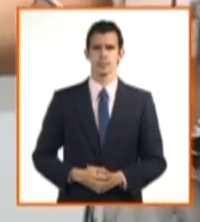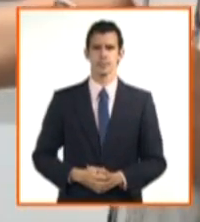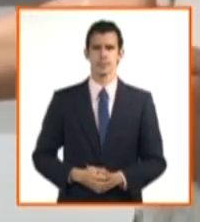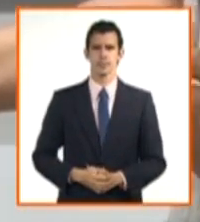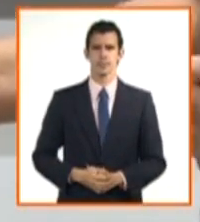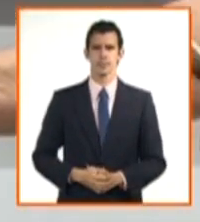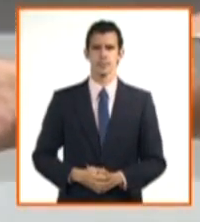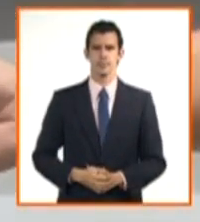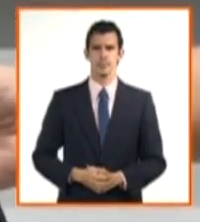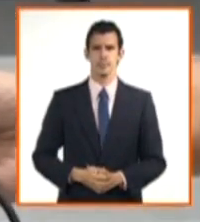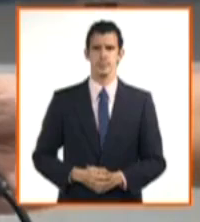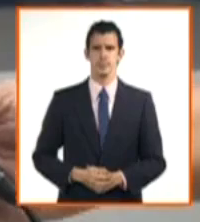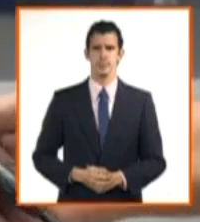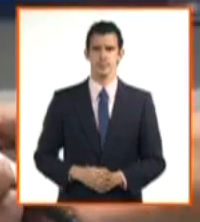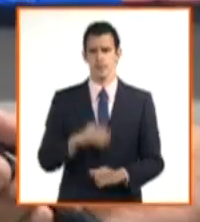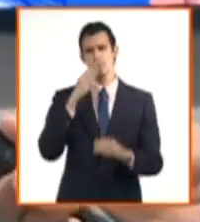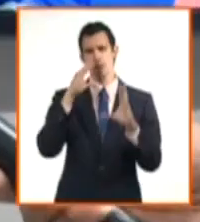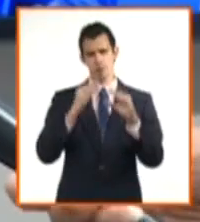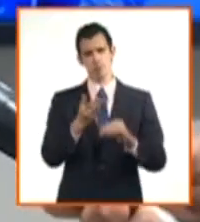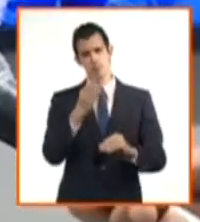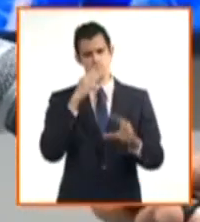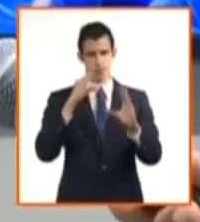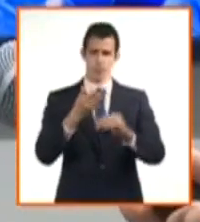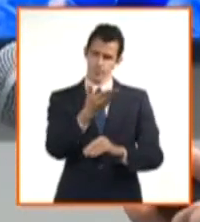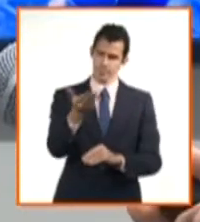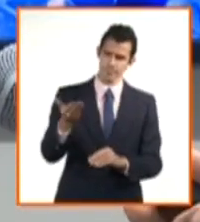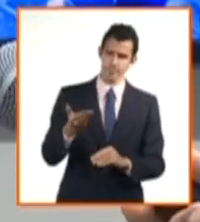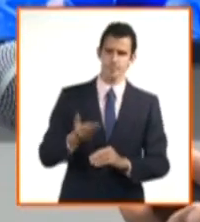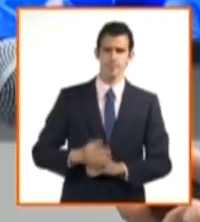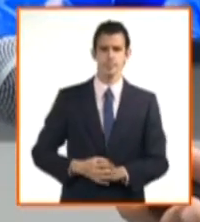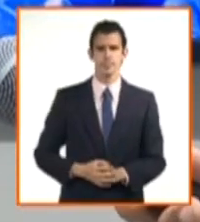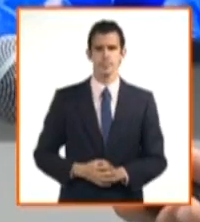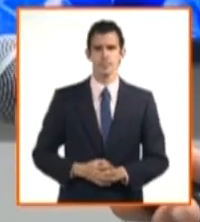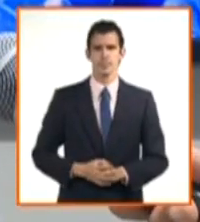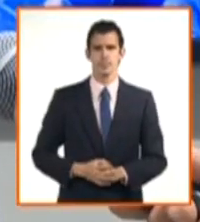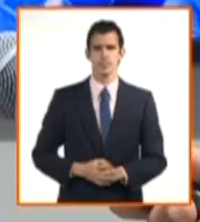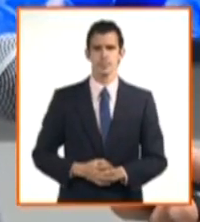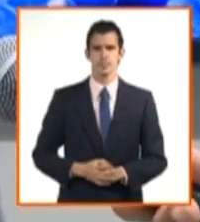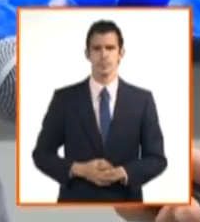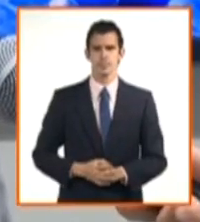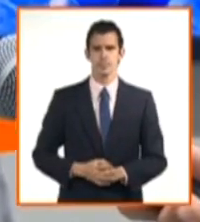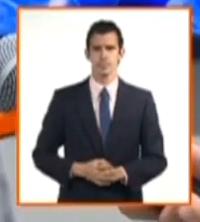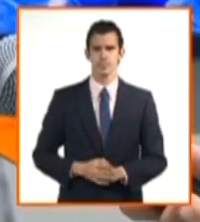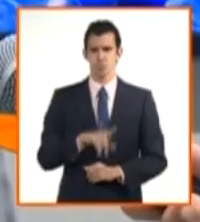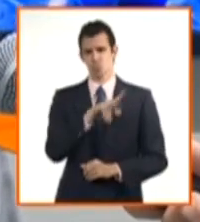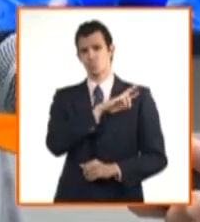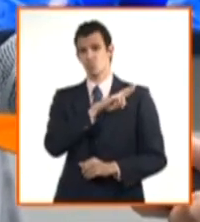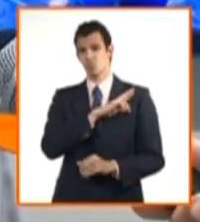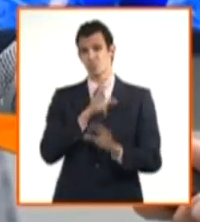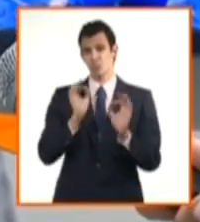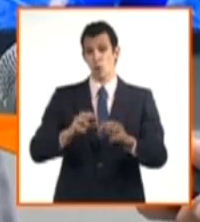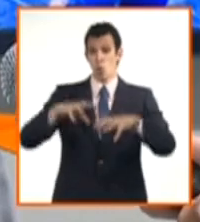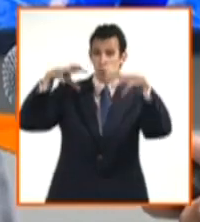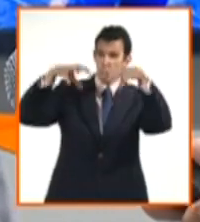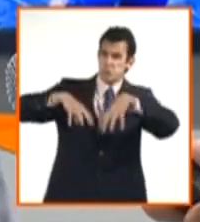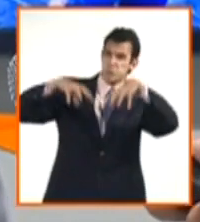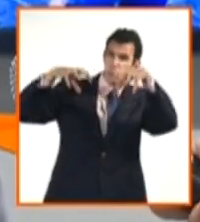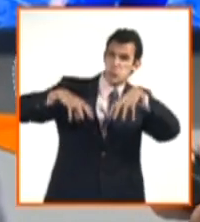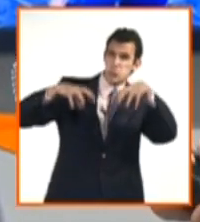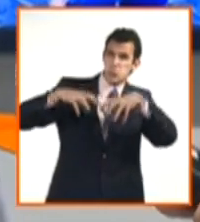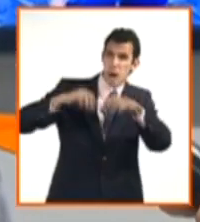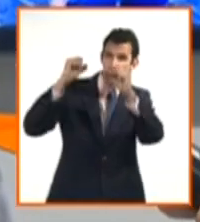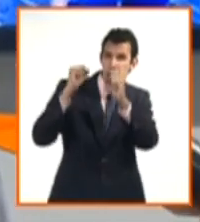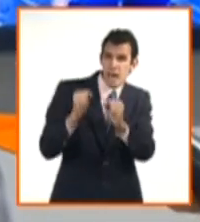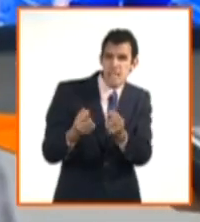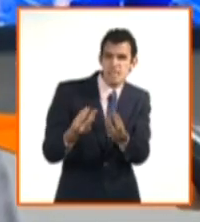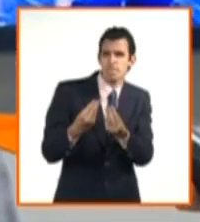bueno con la intensa lluvia como usted explicaba algunos vientos no ha provocado avería en la red de distribución